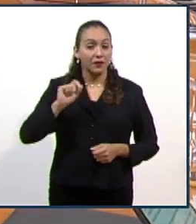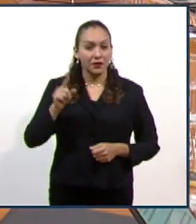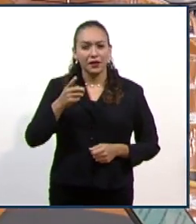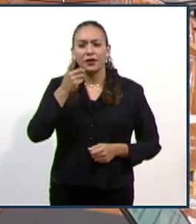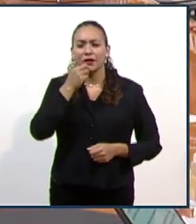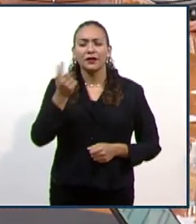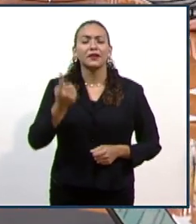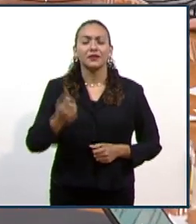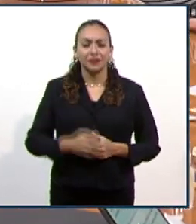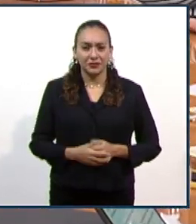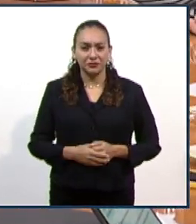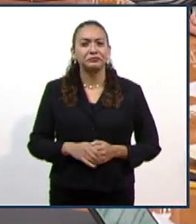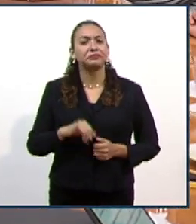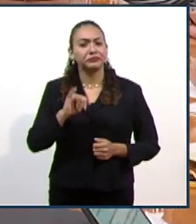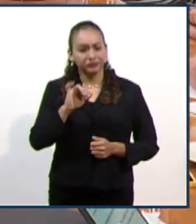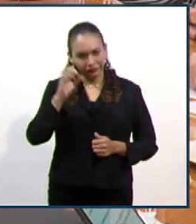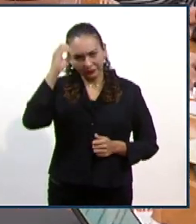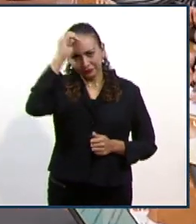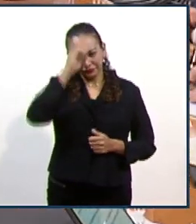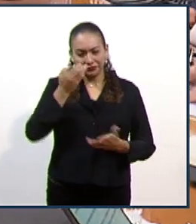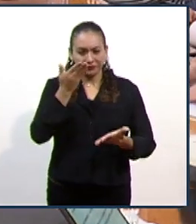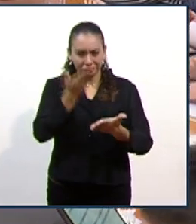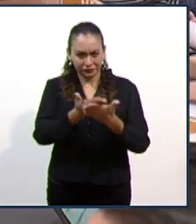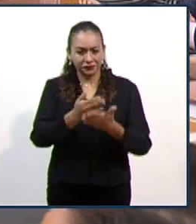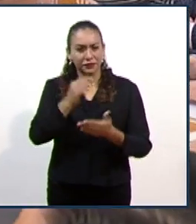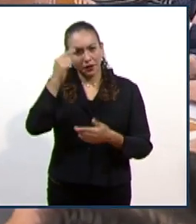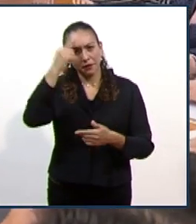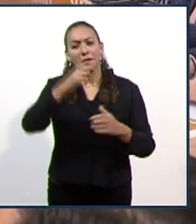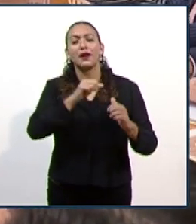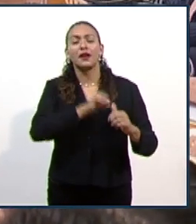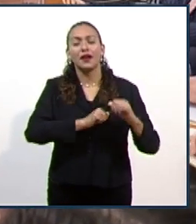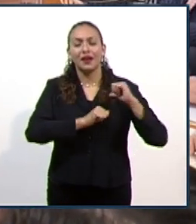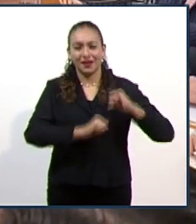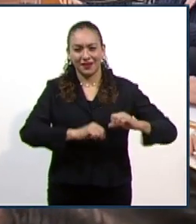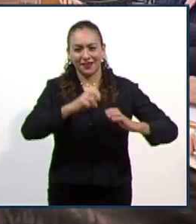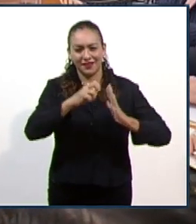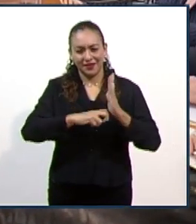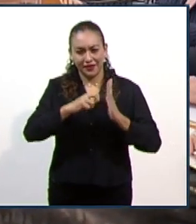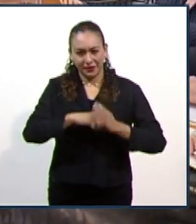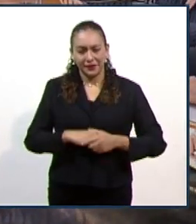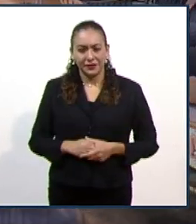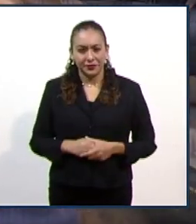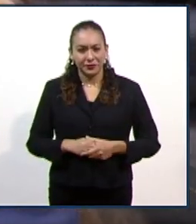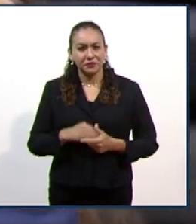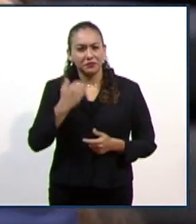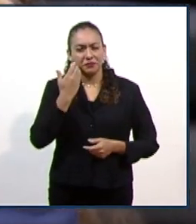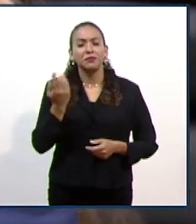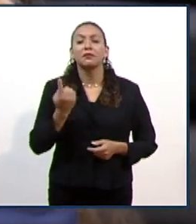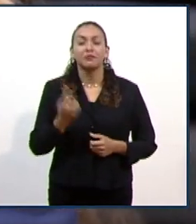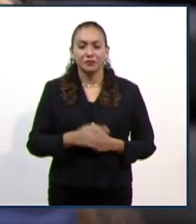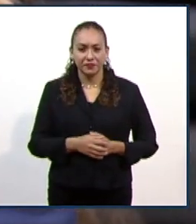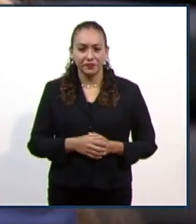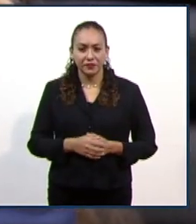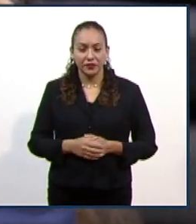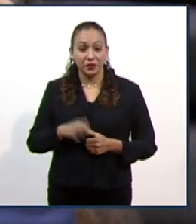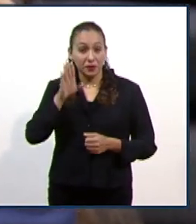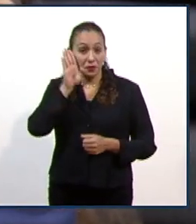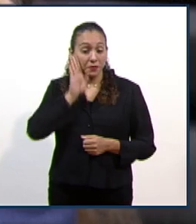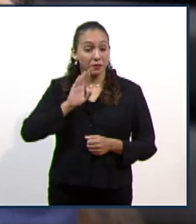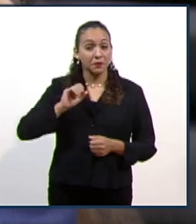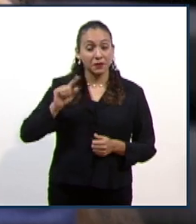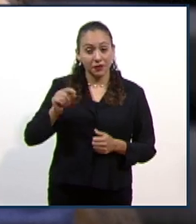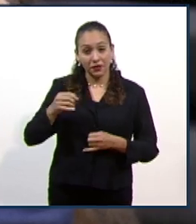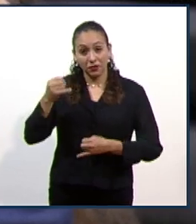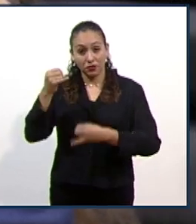posturas sobre la iniciativa presidencial de reformas al Poder Judicial, que se centra en elegir a las y los ministros, magistrados